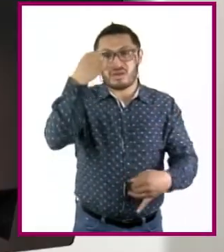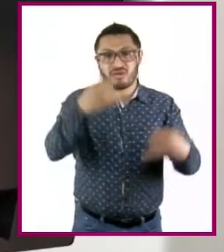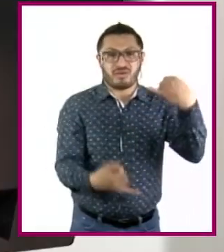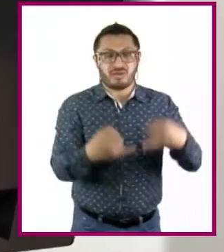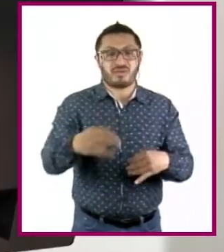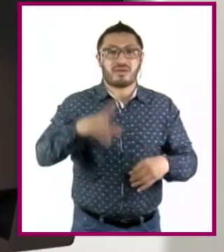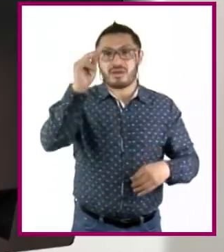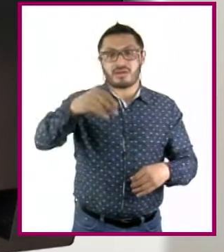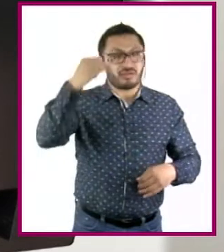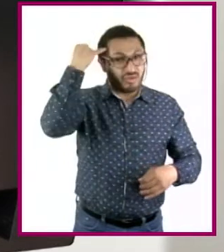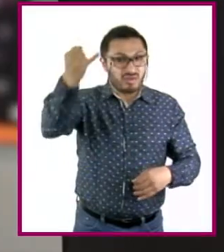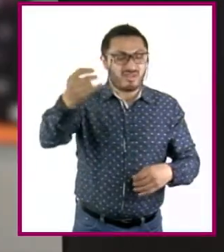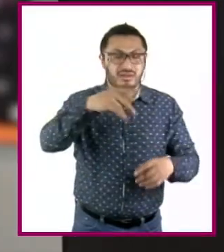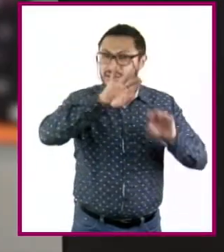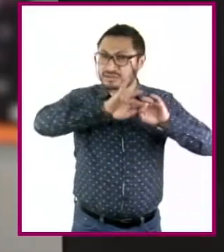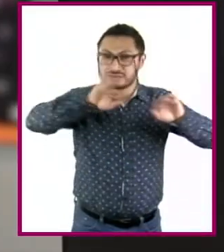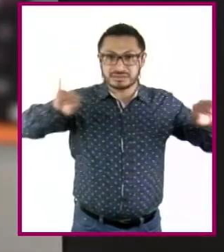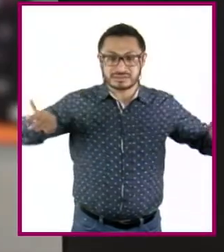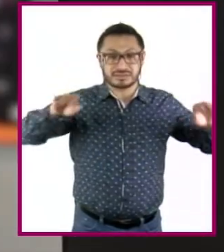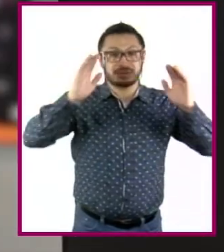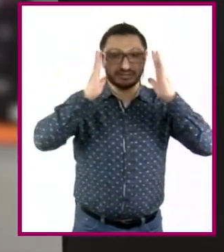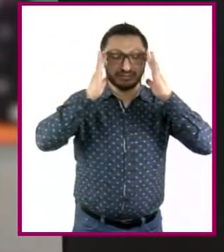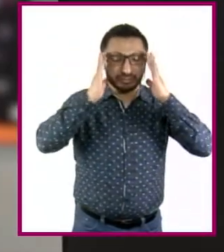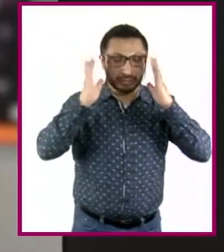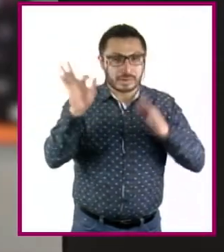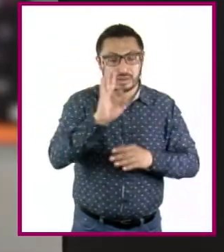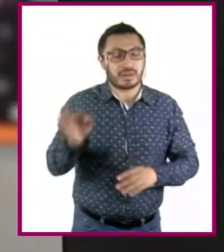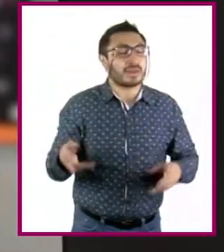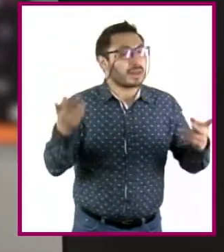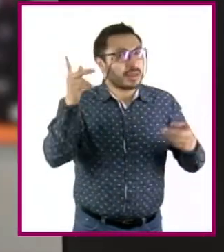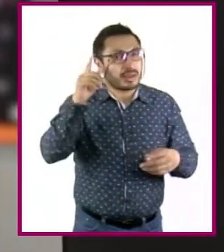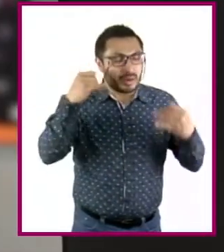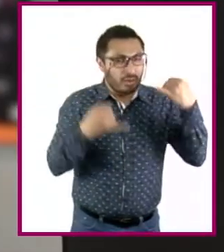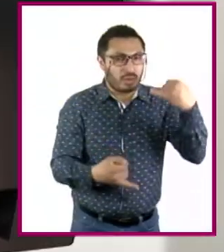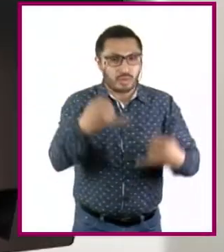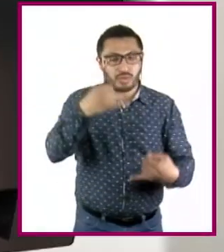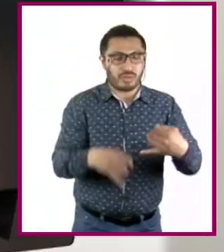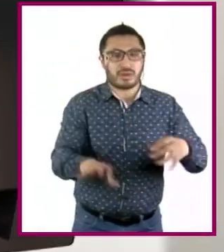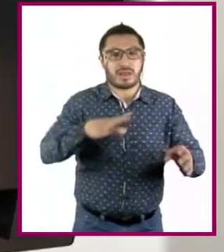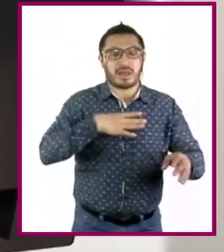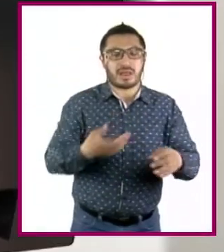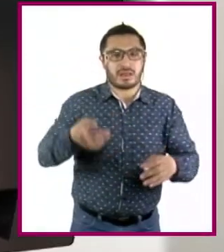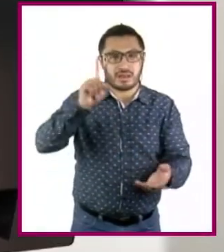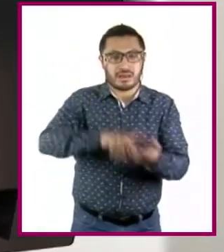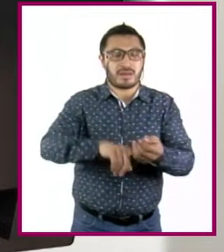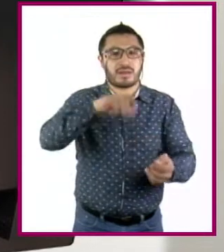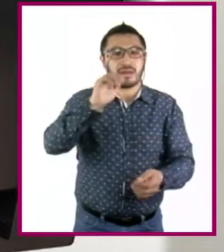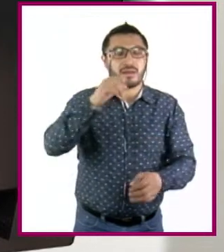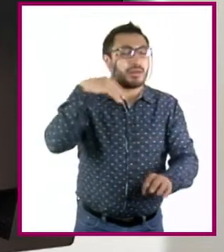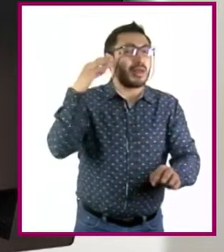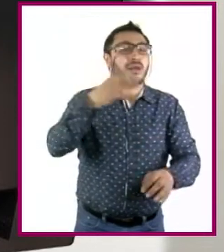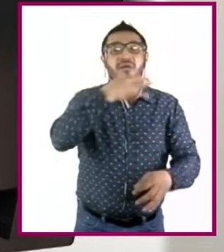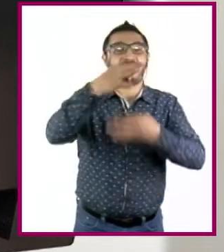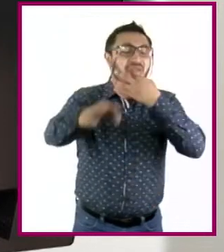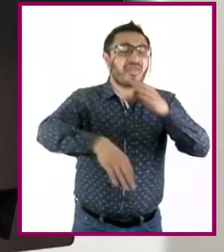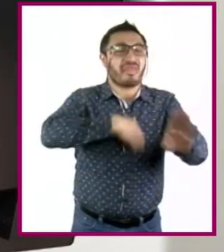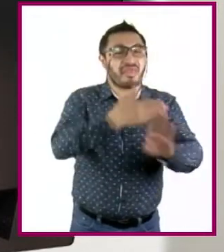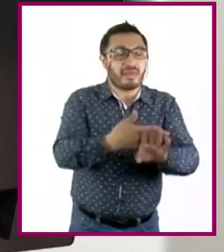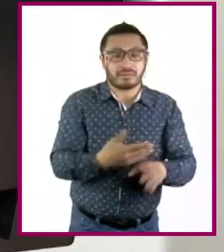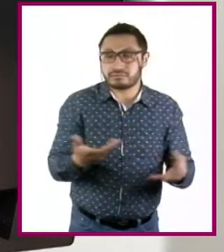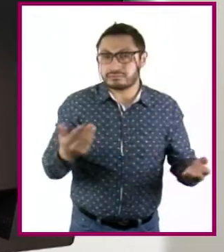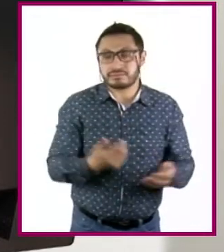influenciar por sus prejuicios? ¿Y qué tal si el juez o la jueza está bajo amenaza? Por otro lado, mi primo me explicó